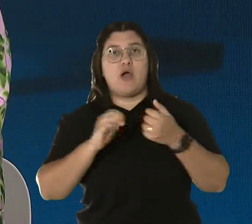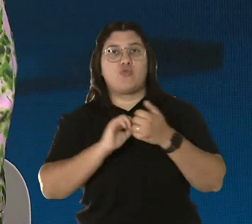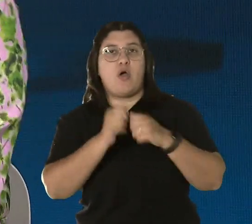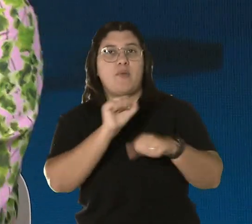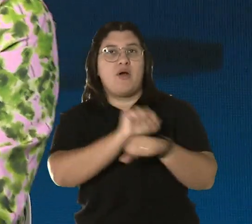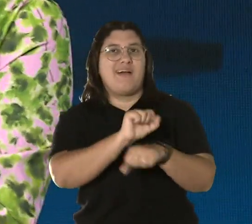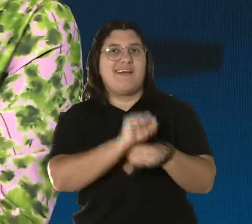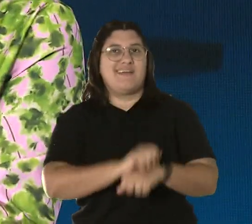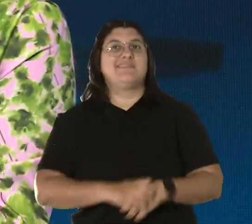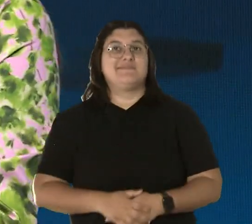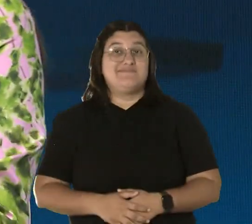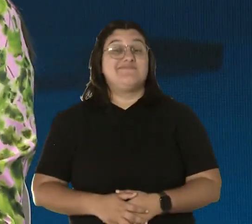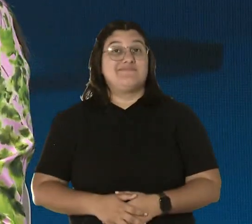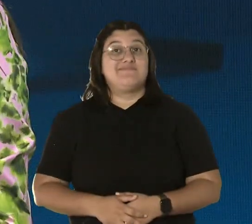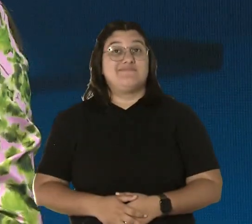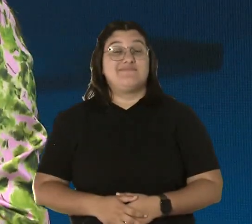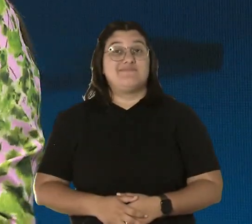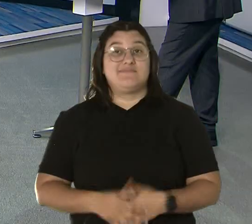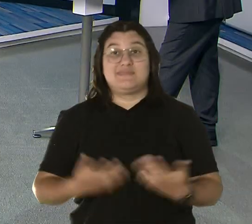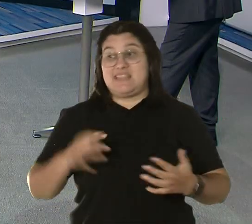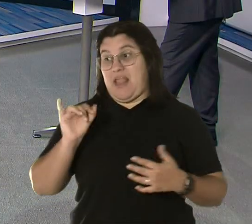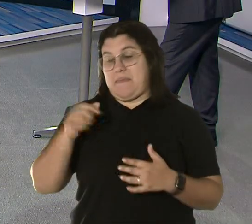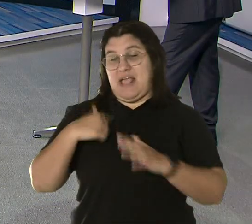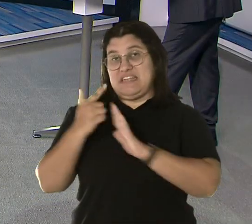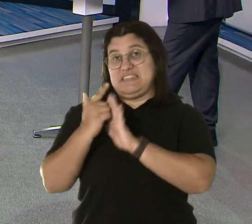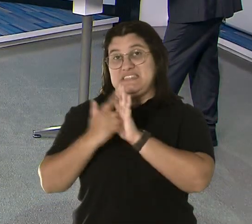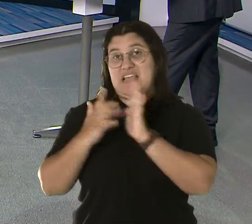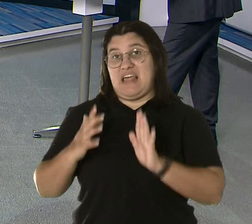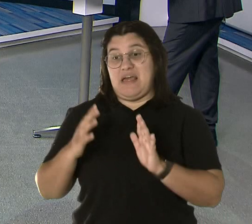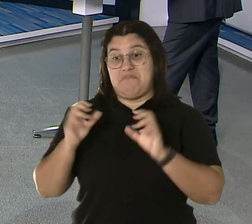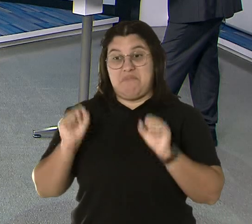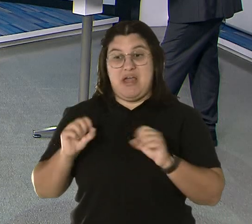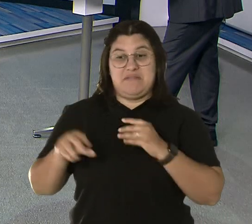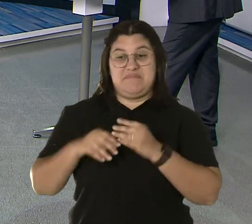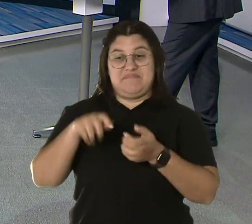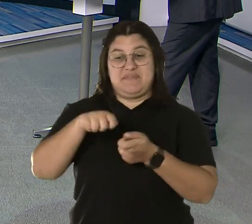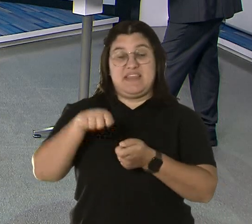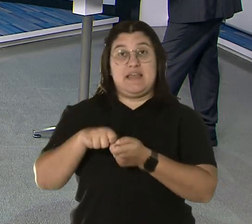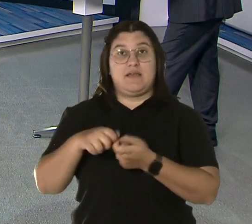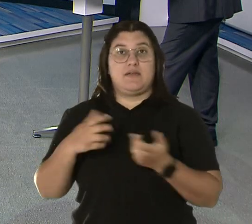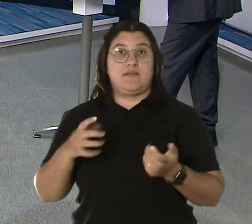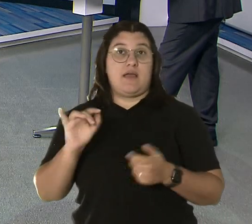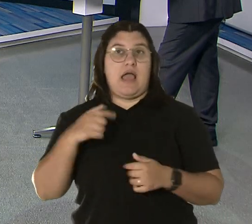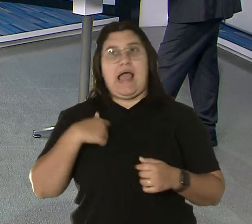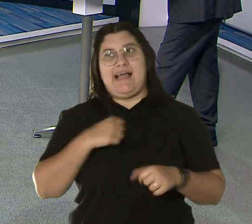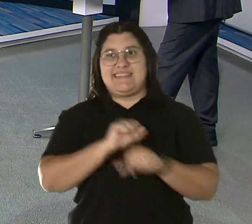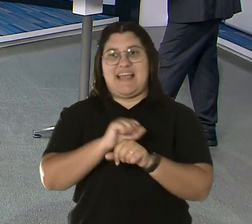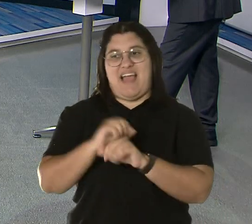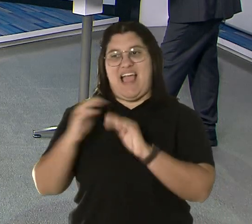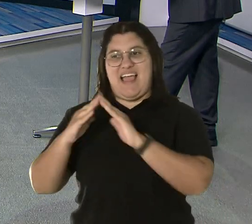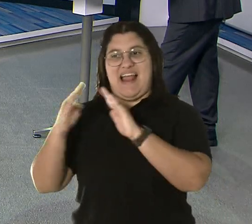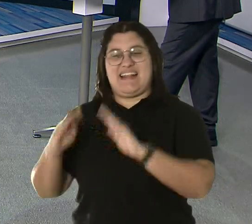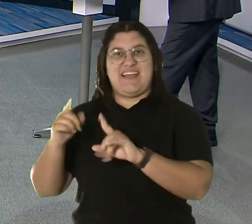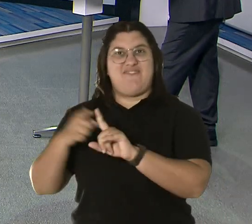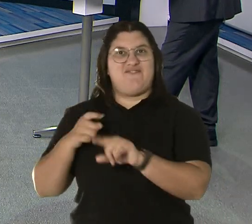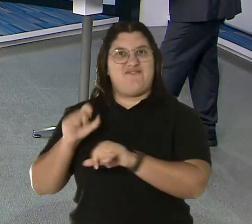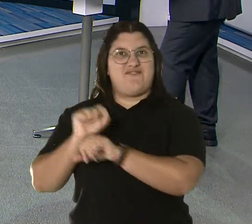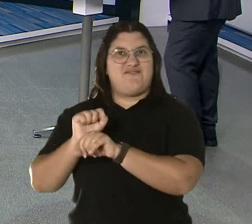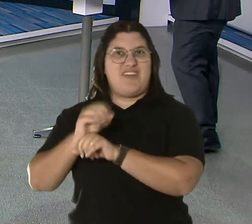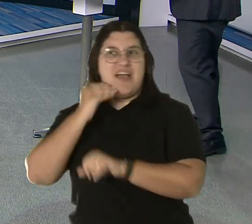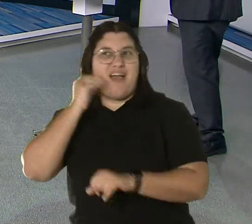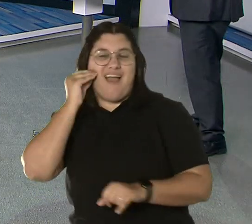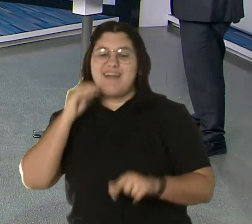trabaja. Y luego, ¿verdad?, la licenciada podrá dar ejemplo más específico del modo, bueno, voy a trabajar desde la casa ahora. Entonces, ¿cómo los